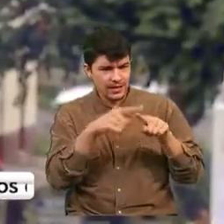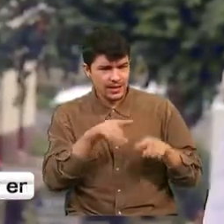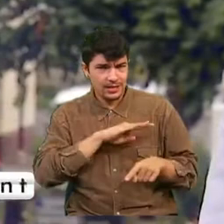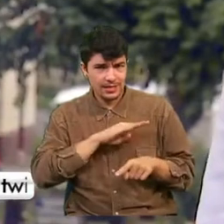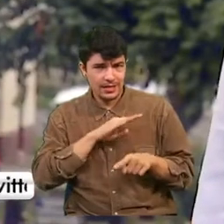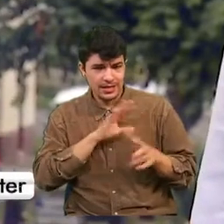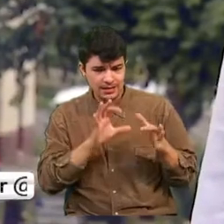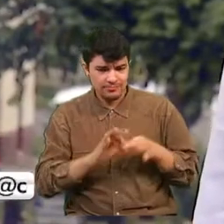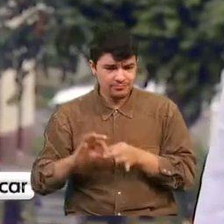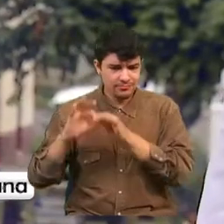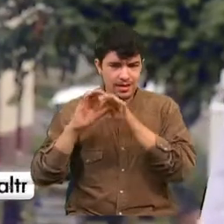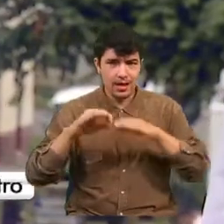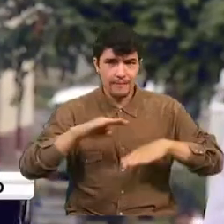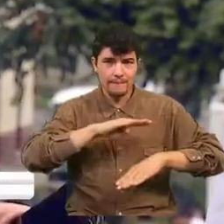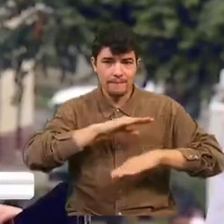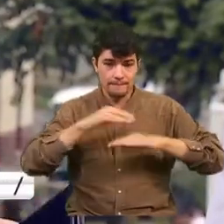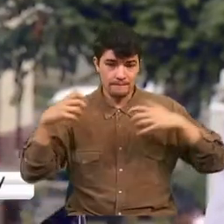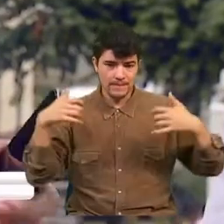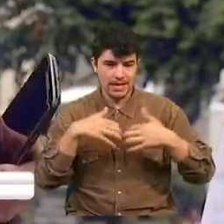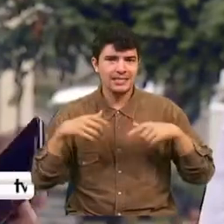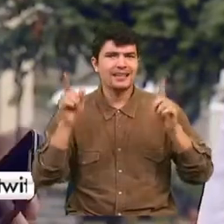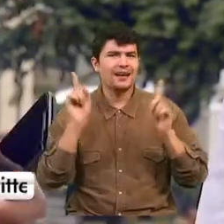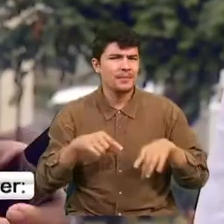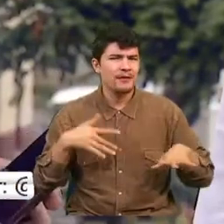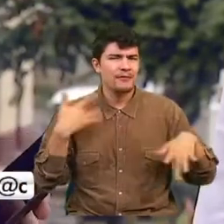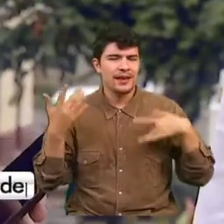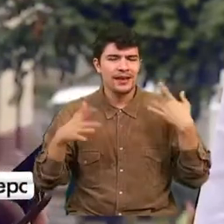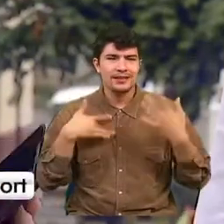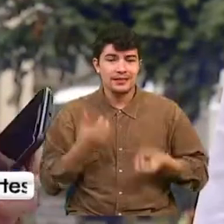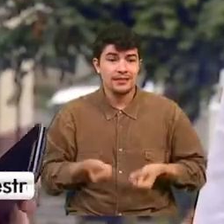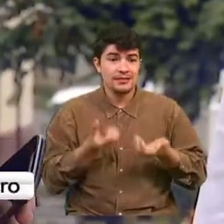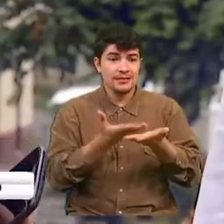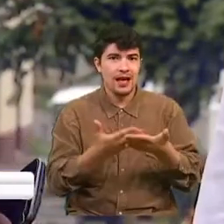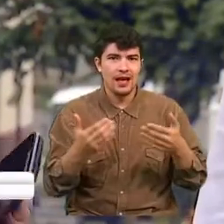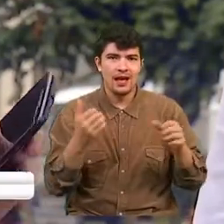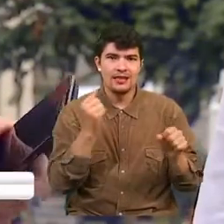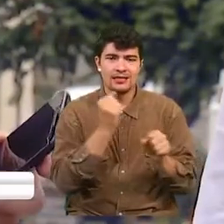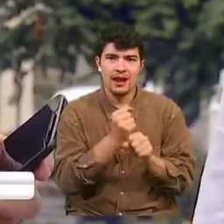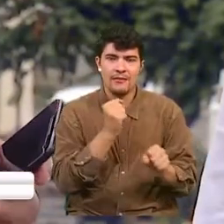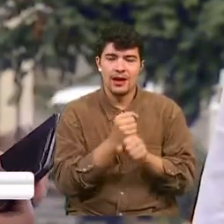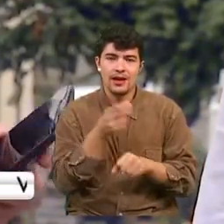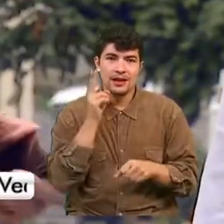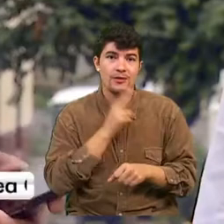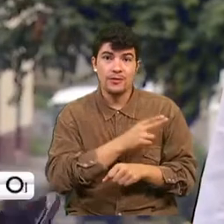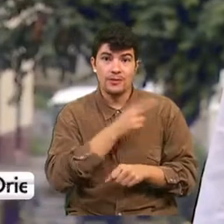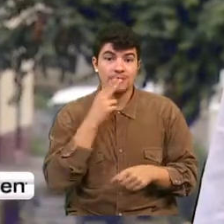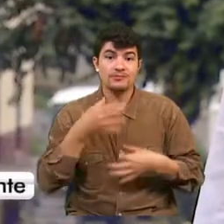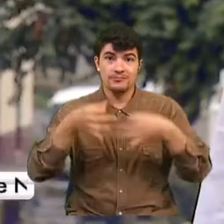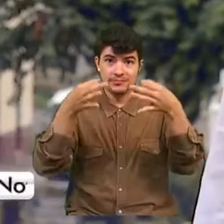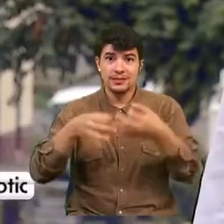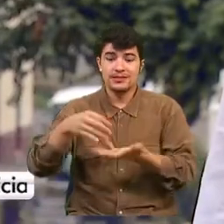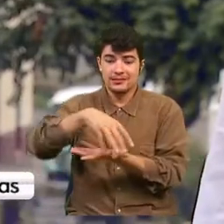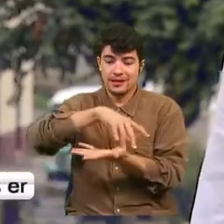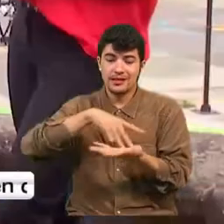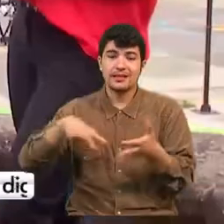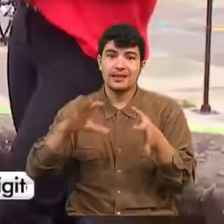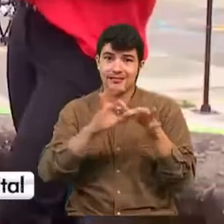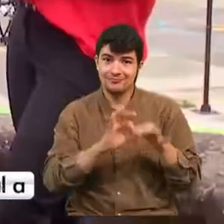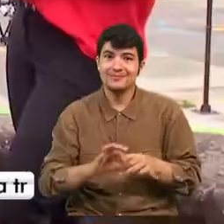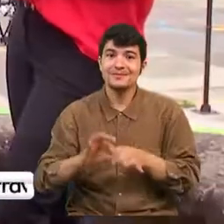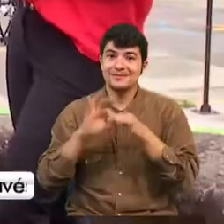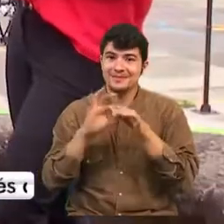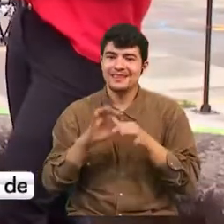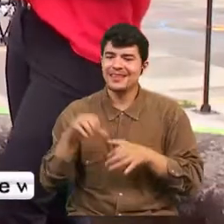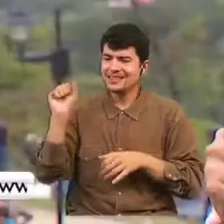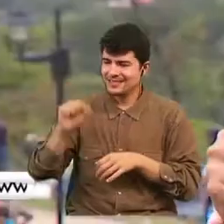conforman esta provincia de Vélez están también felices con esta entrega de obras y estos compromisos. Se está ratificando que Santander nos une. Así es,